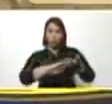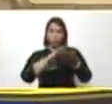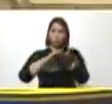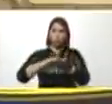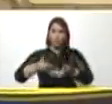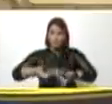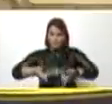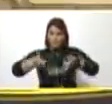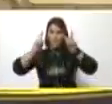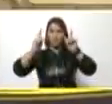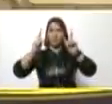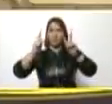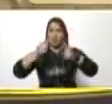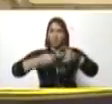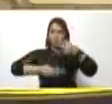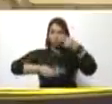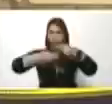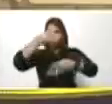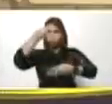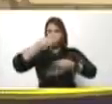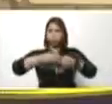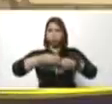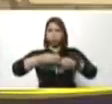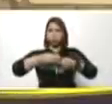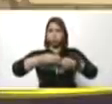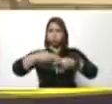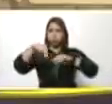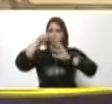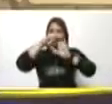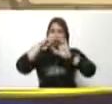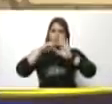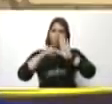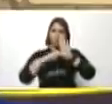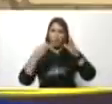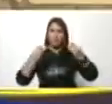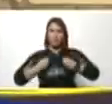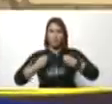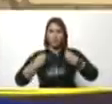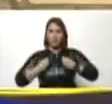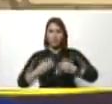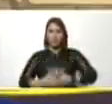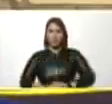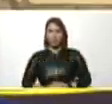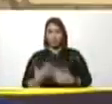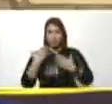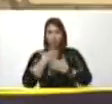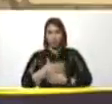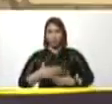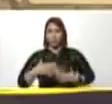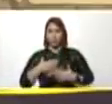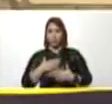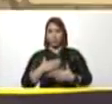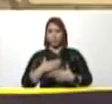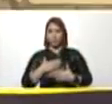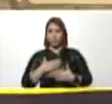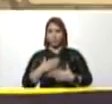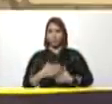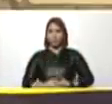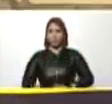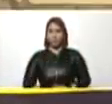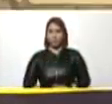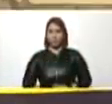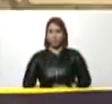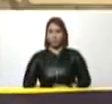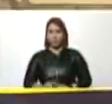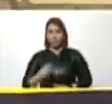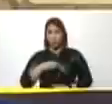permita construir un nivel de vida, un vivir viviendo satisfactorio. Nuestro